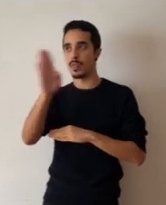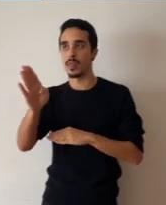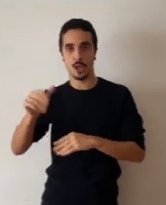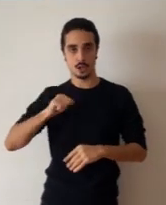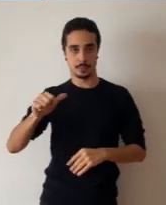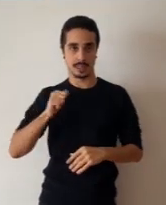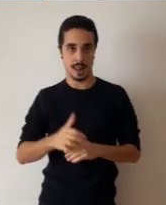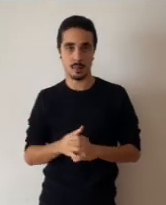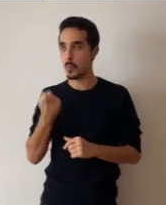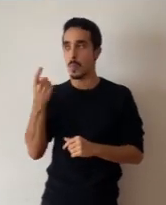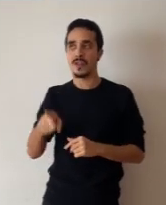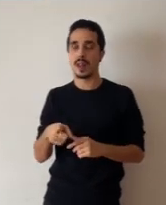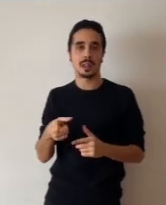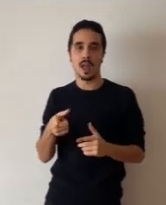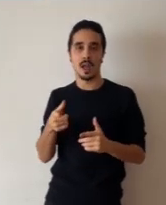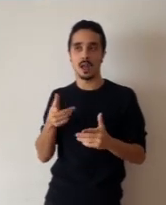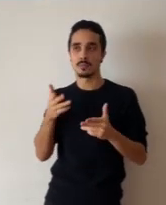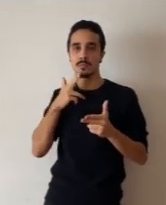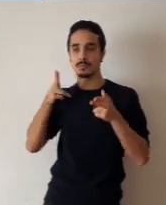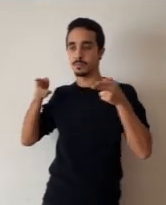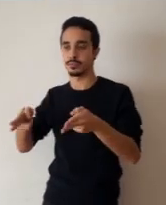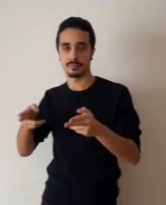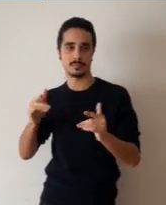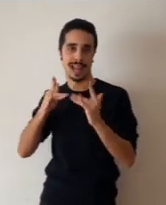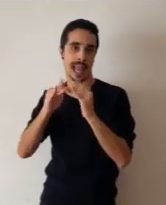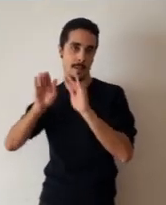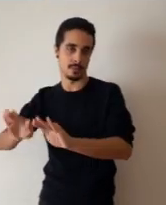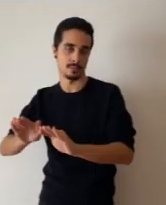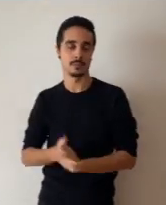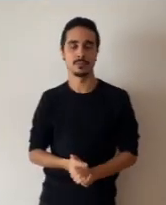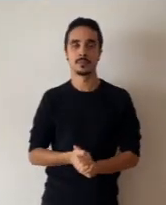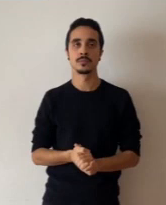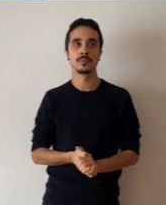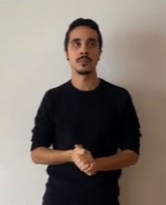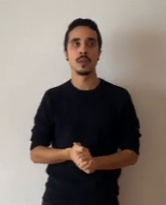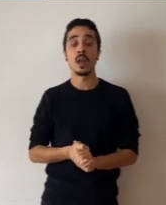a un hospital y que no precisa de un ingreso.